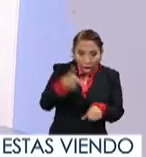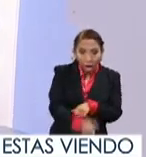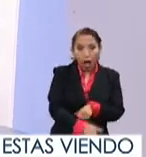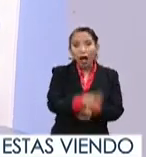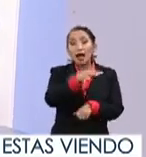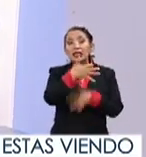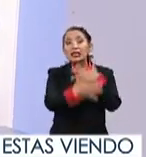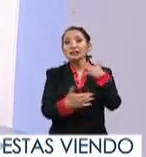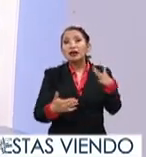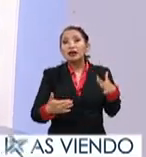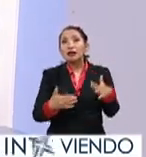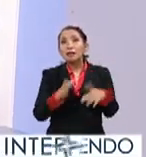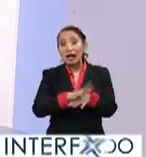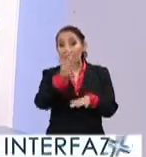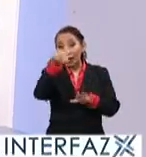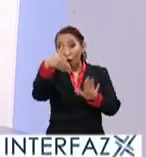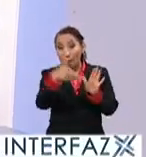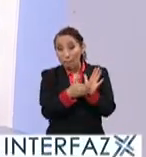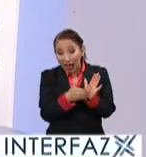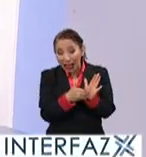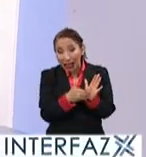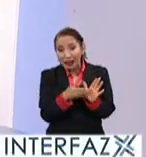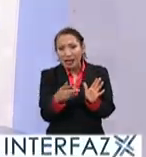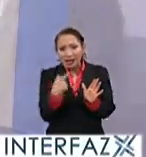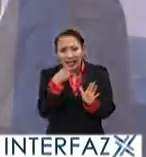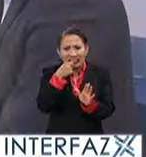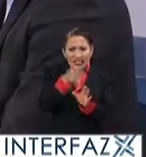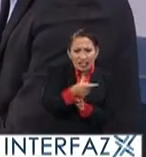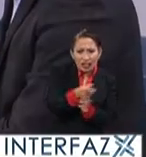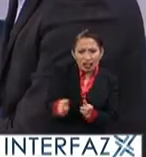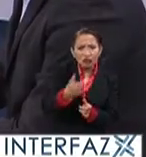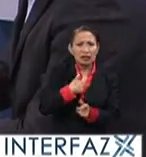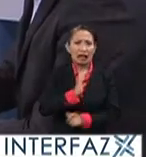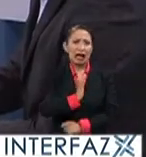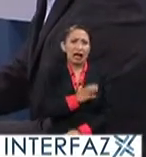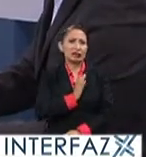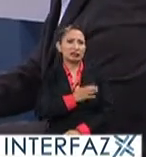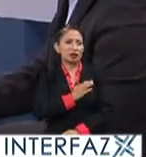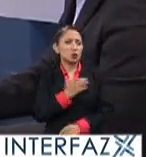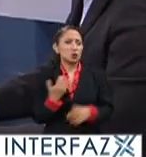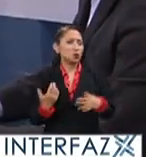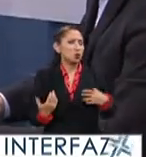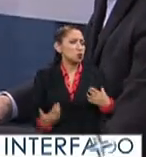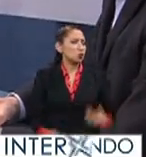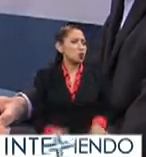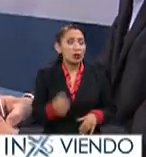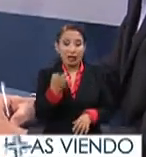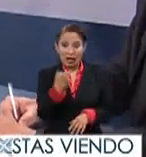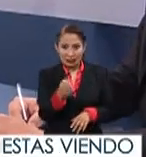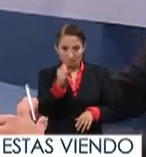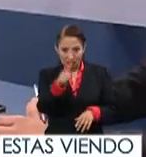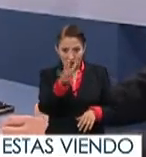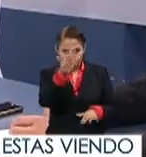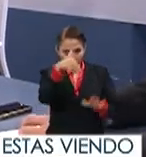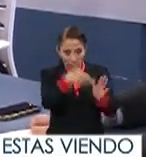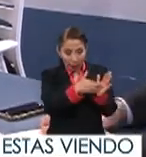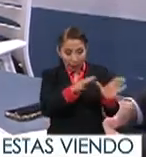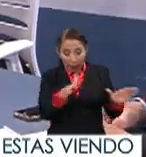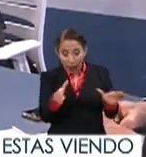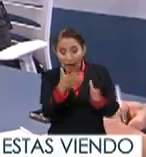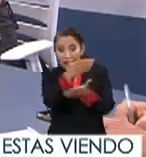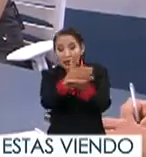detectan más de 5,000 casos de cáncer infantil. De estos, de esta cantidad, solo